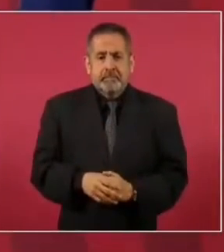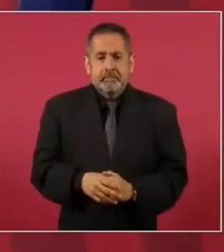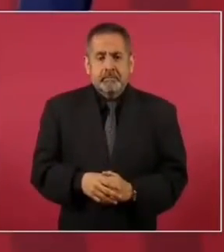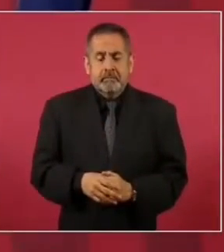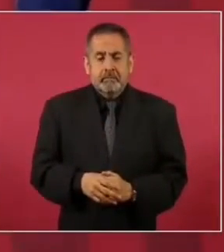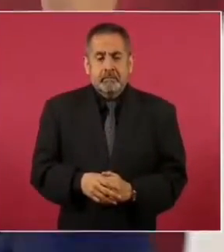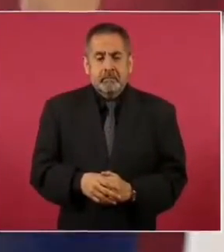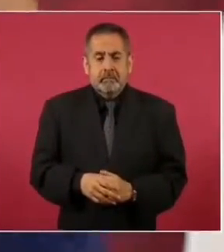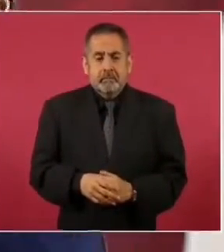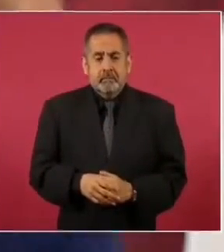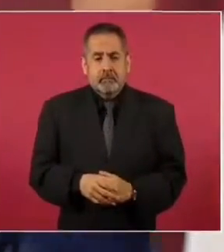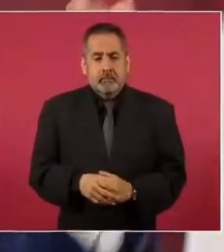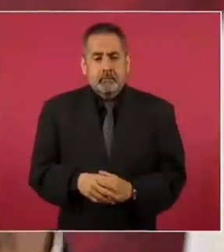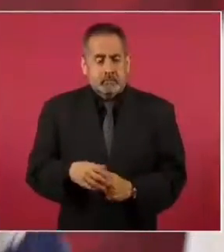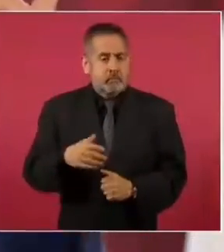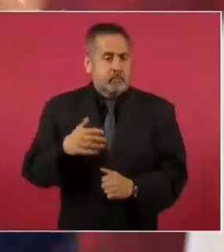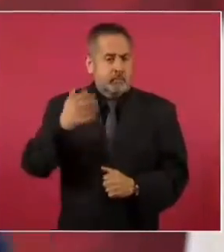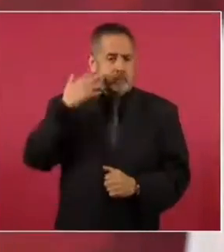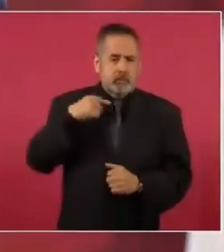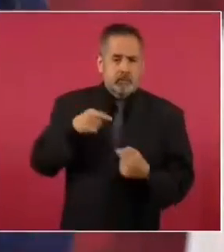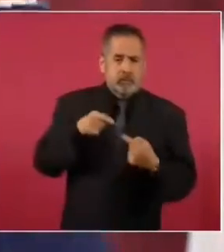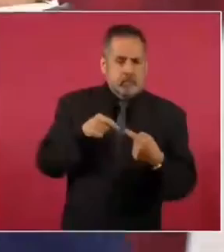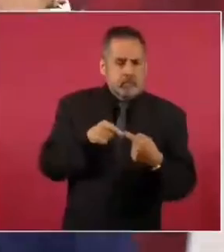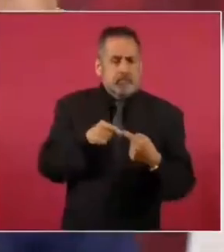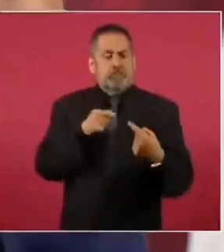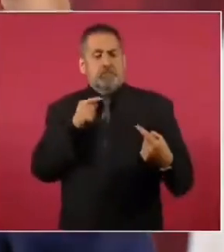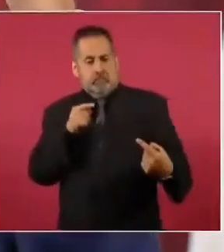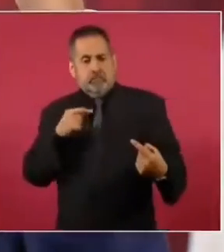fui opositor, pude